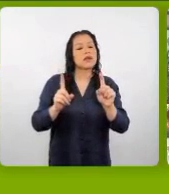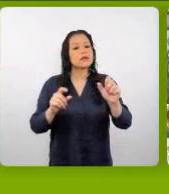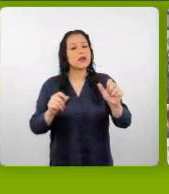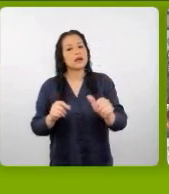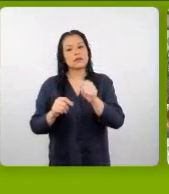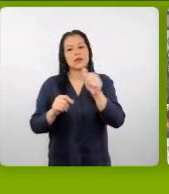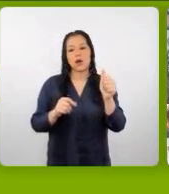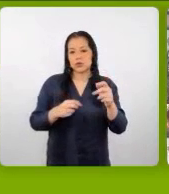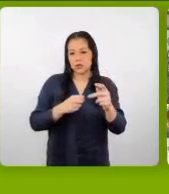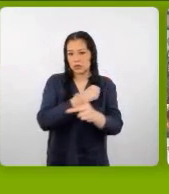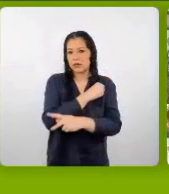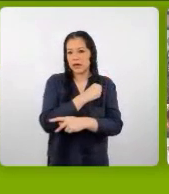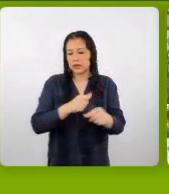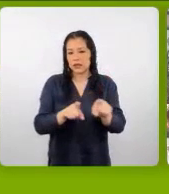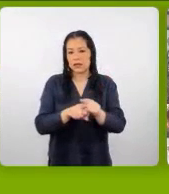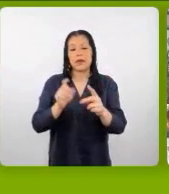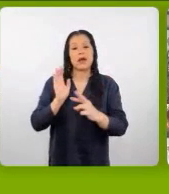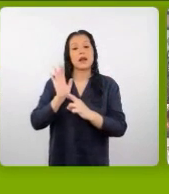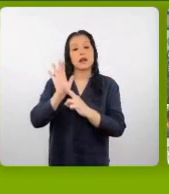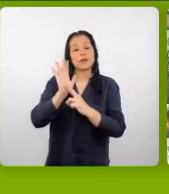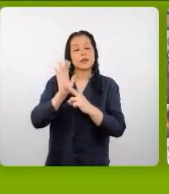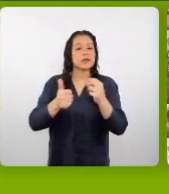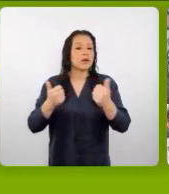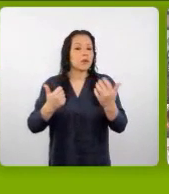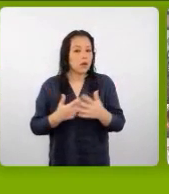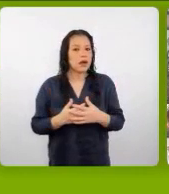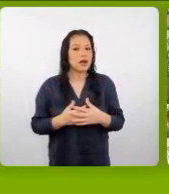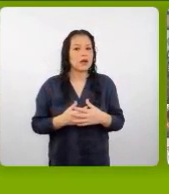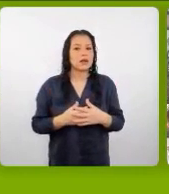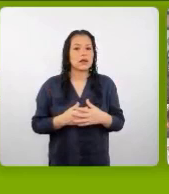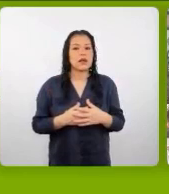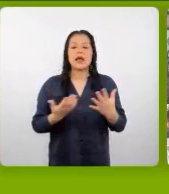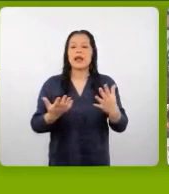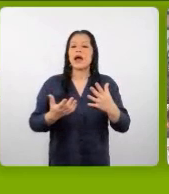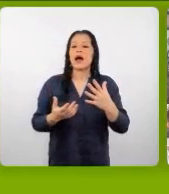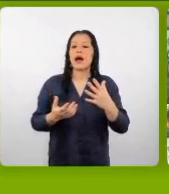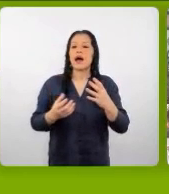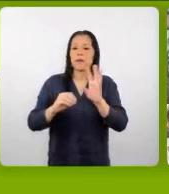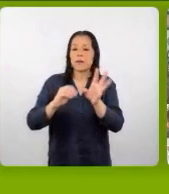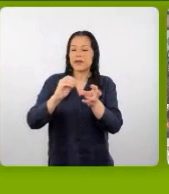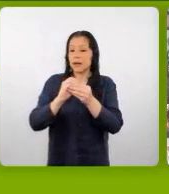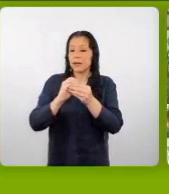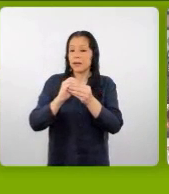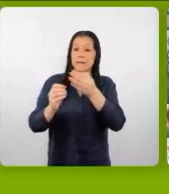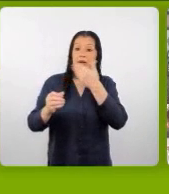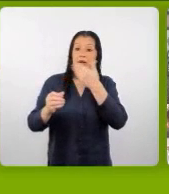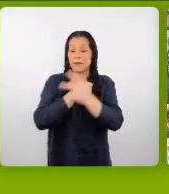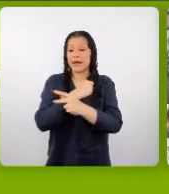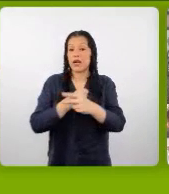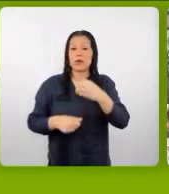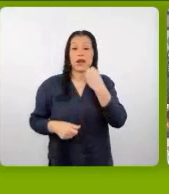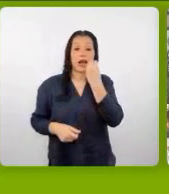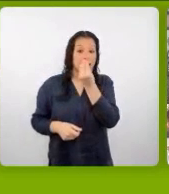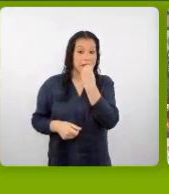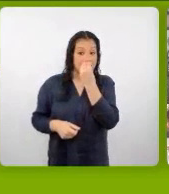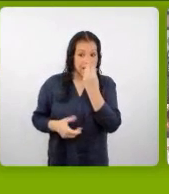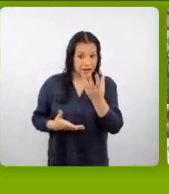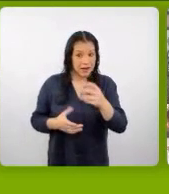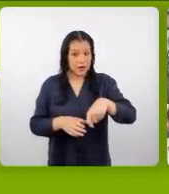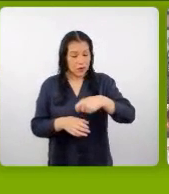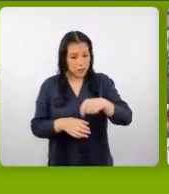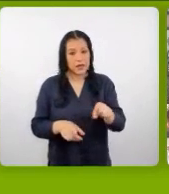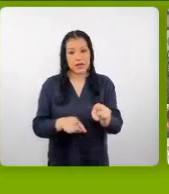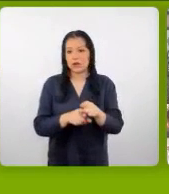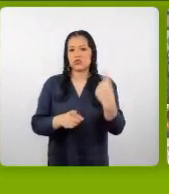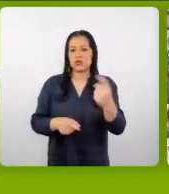marca y que nos representa, que es también la introducción de lo que es la gastronomía. Entonces, no solamente hablar de lo que es la